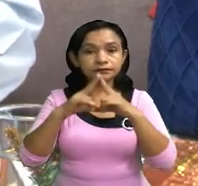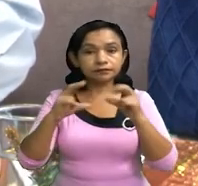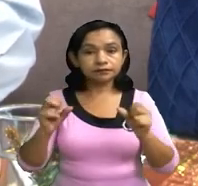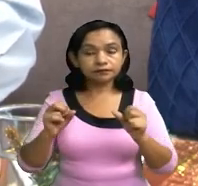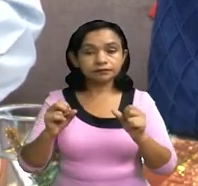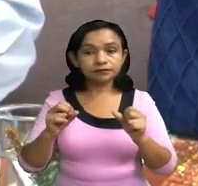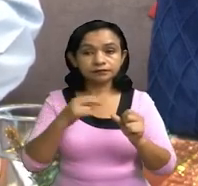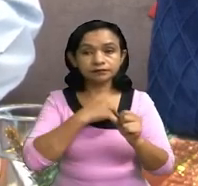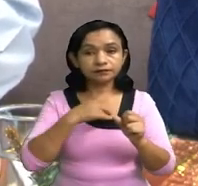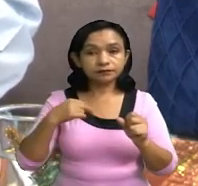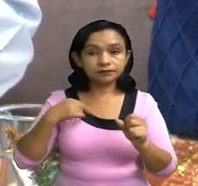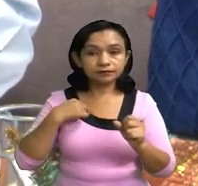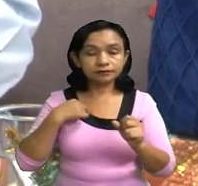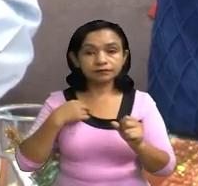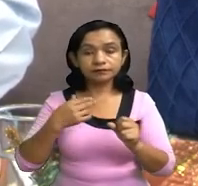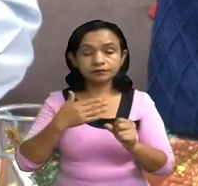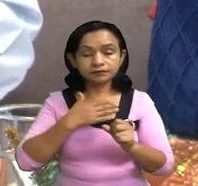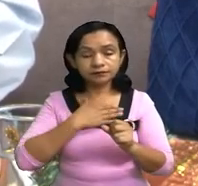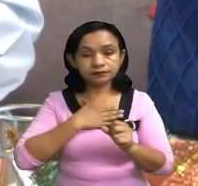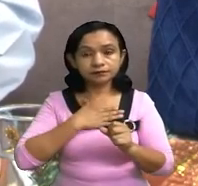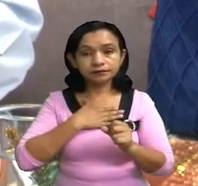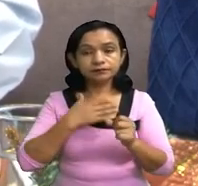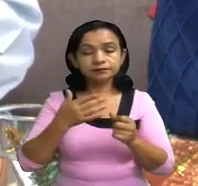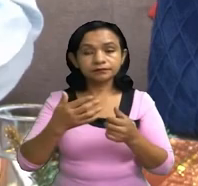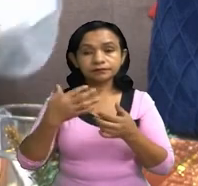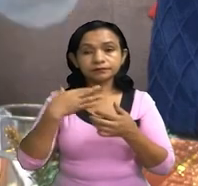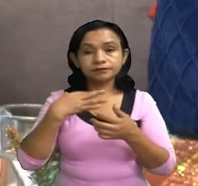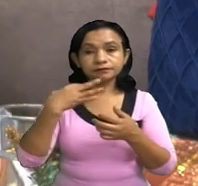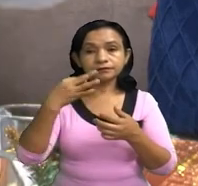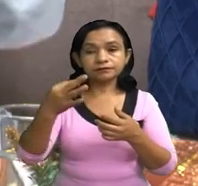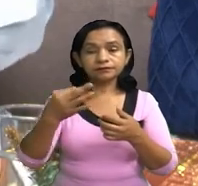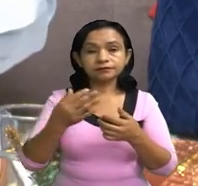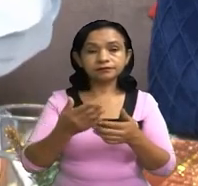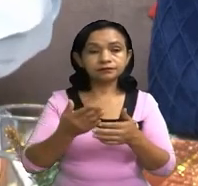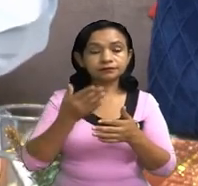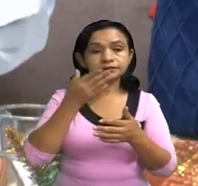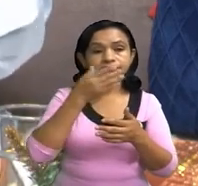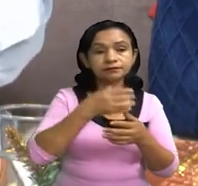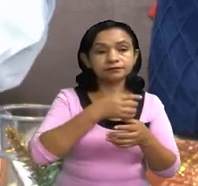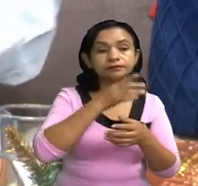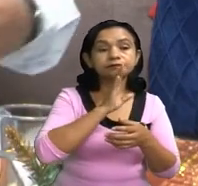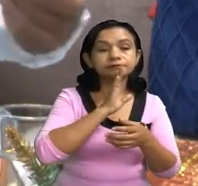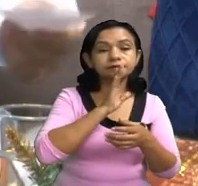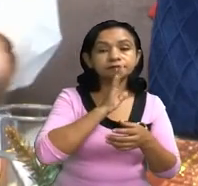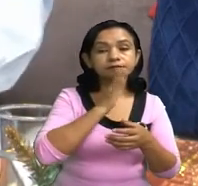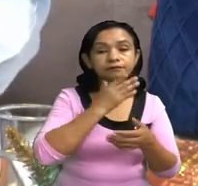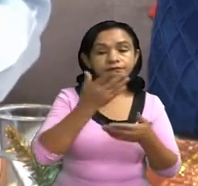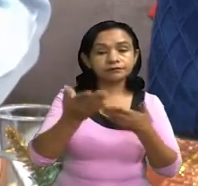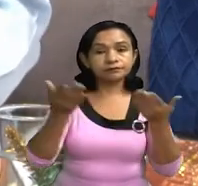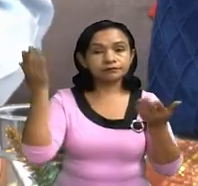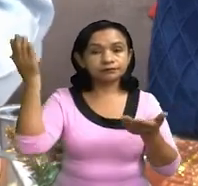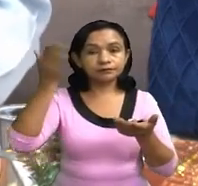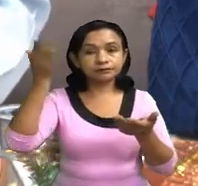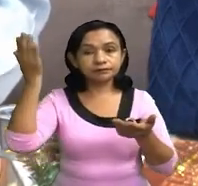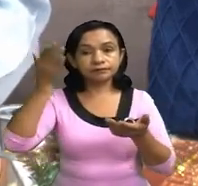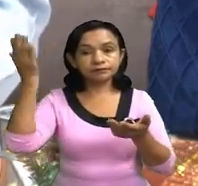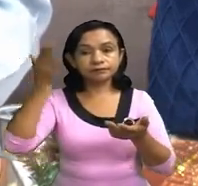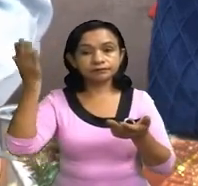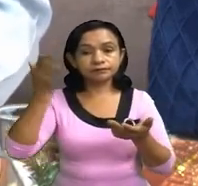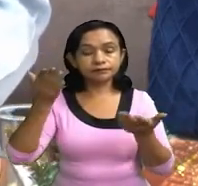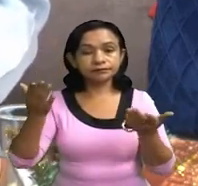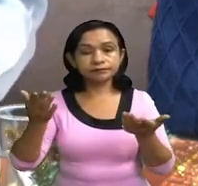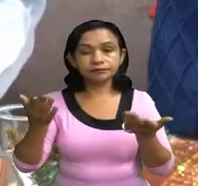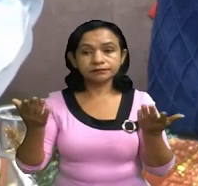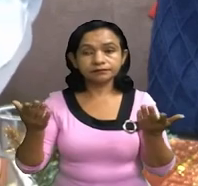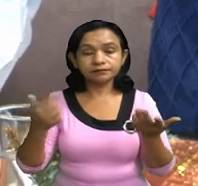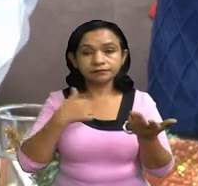los que han estado conmigo porque me han invitado a que yo llegue a hablarles, no conferencias, lo mío, a